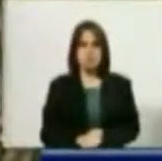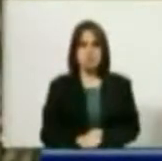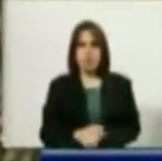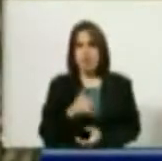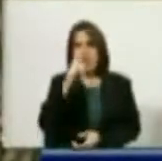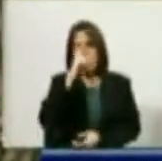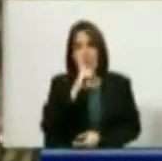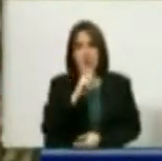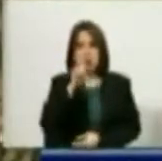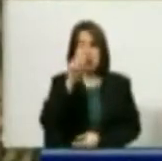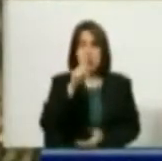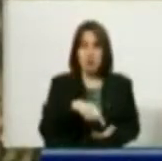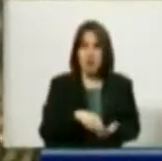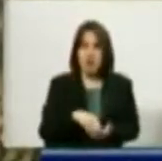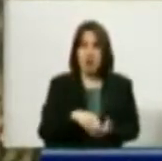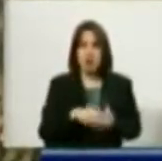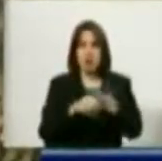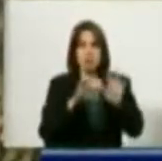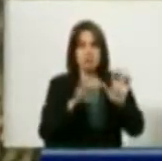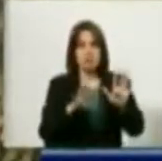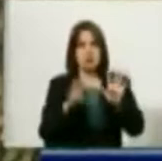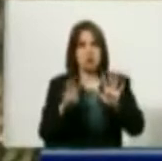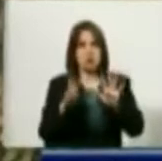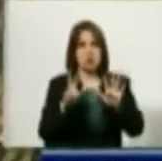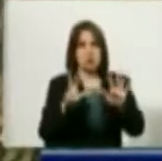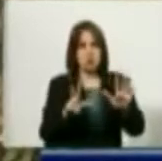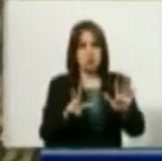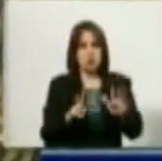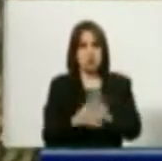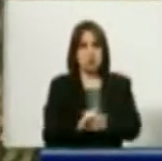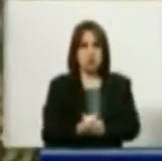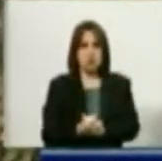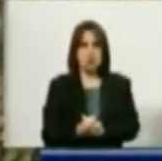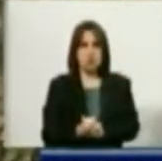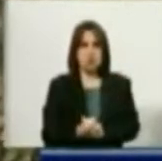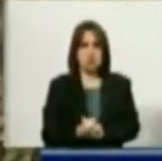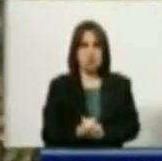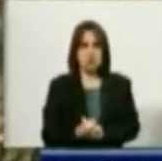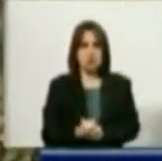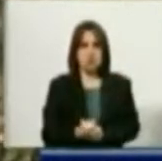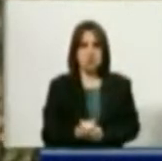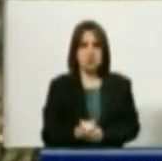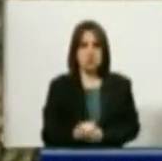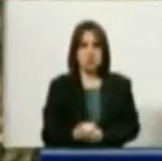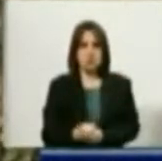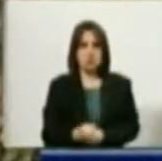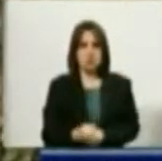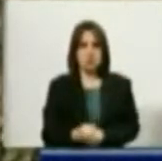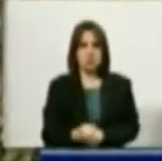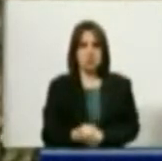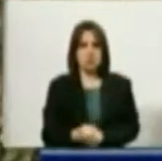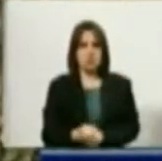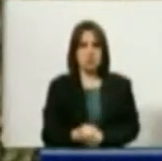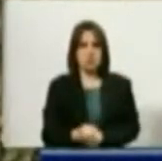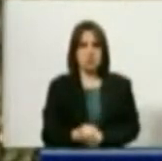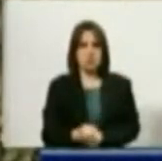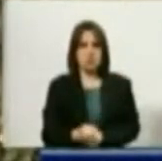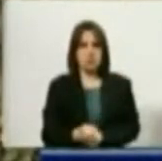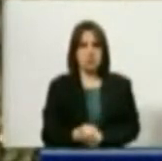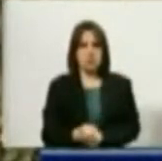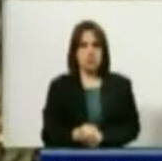1998 cinco seis de diciembre uno si tiene cosas que contar de esa de esa época